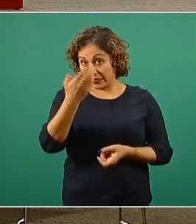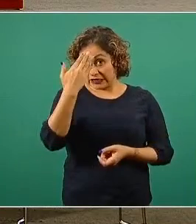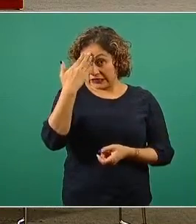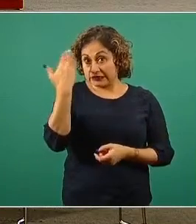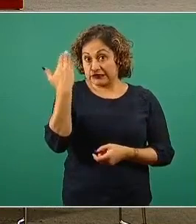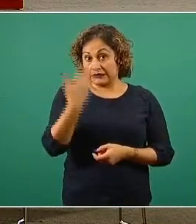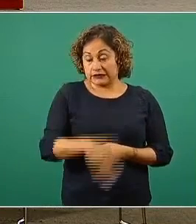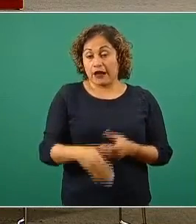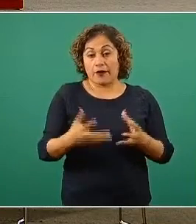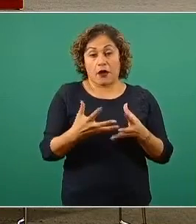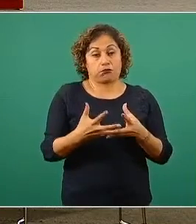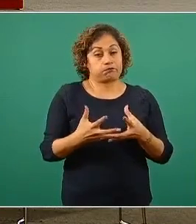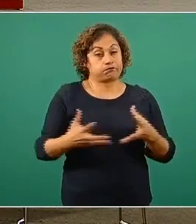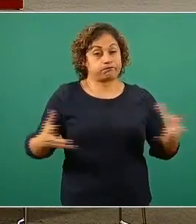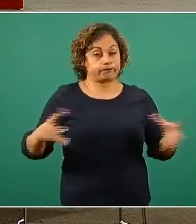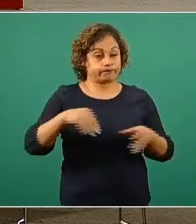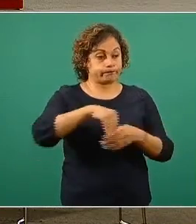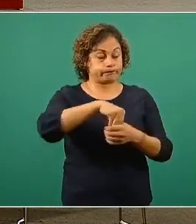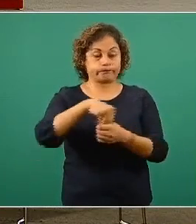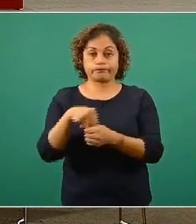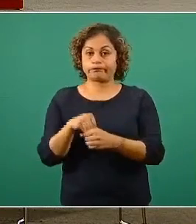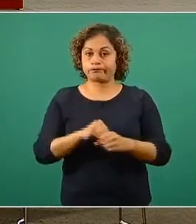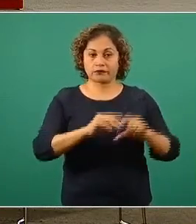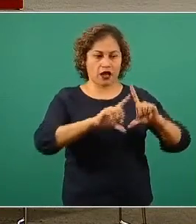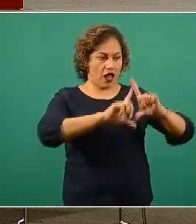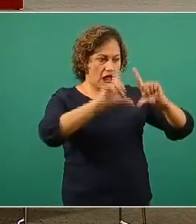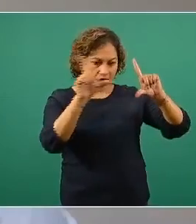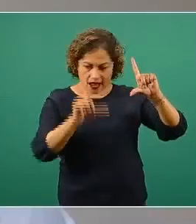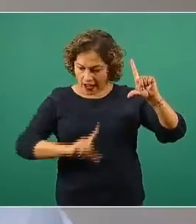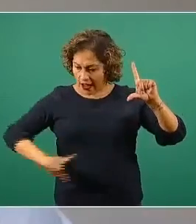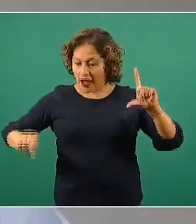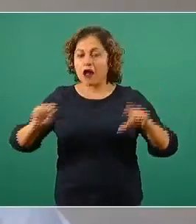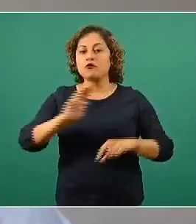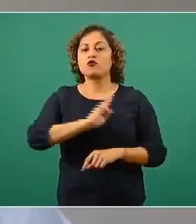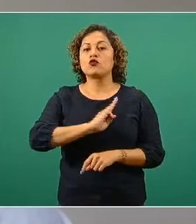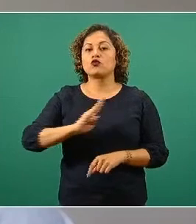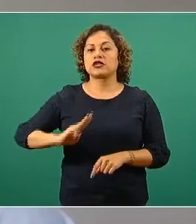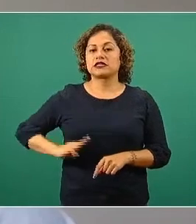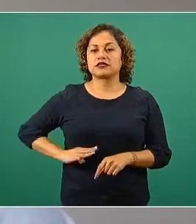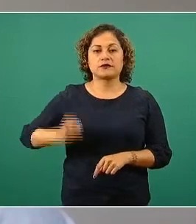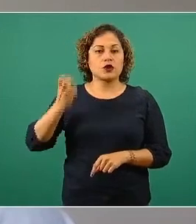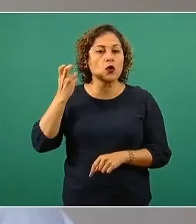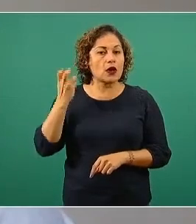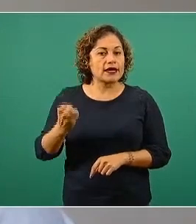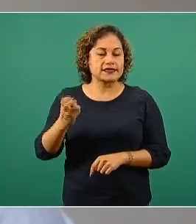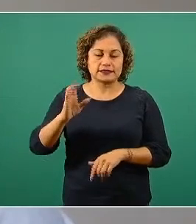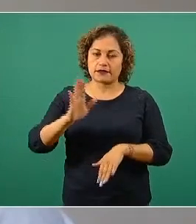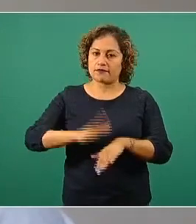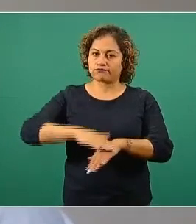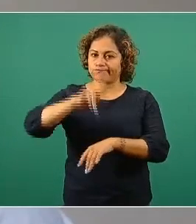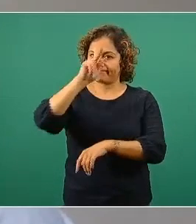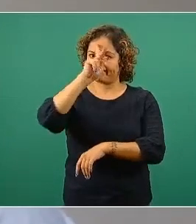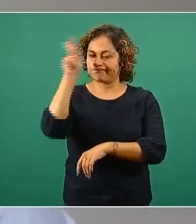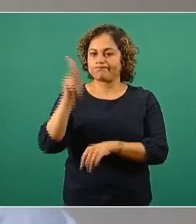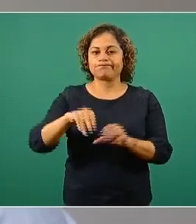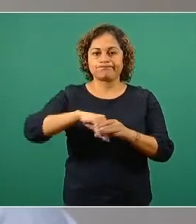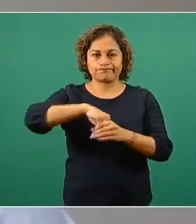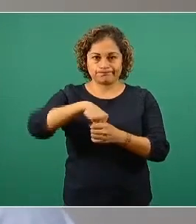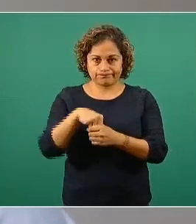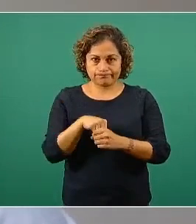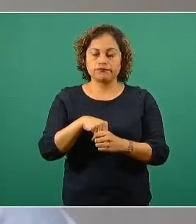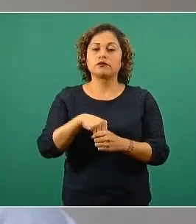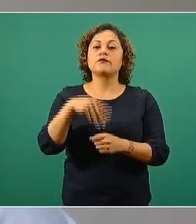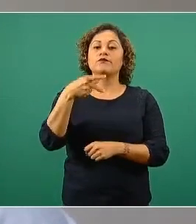municipio más poblado de todo México, es el que tiene el segundo municipio con la mayor población de todo México, pero también,